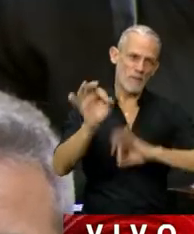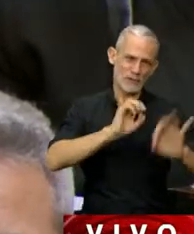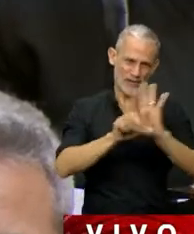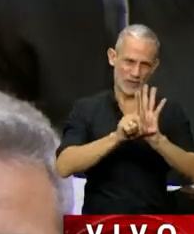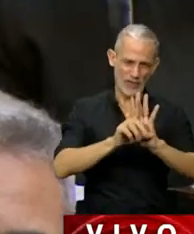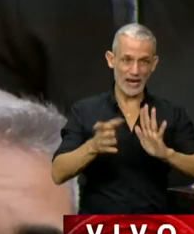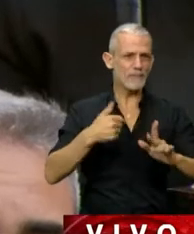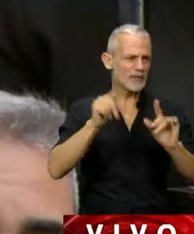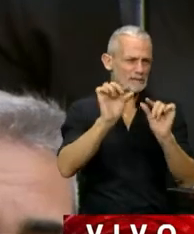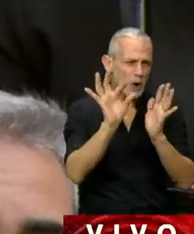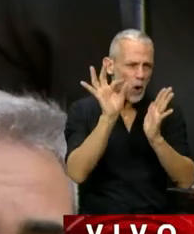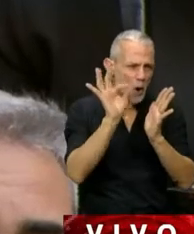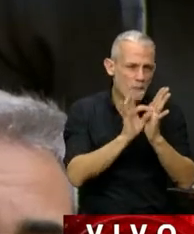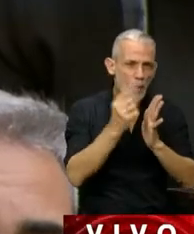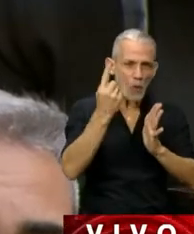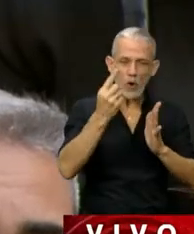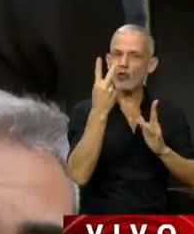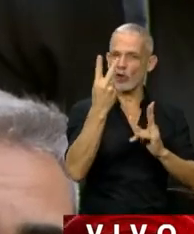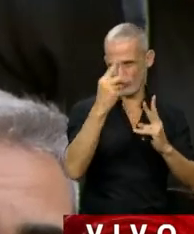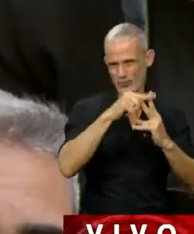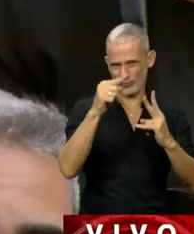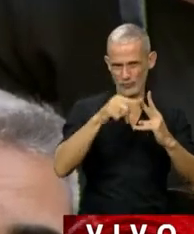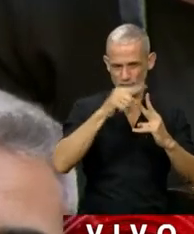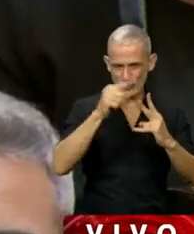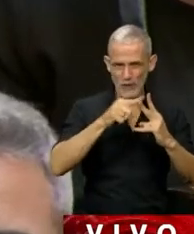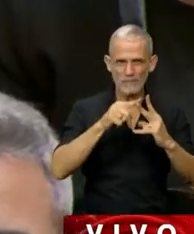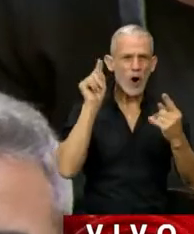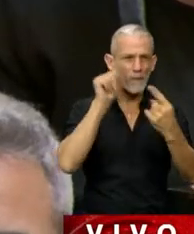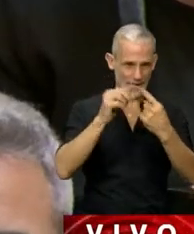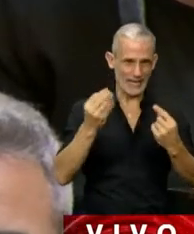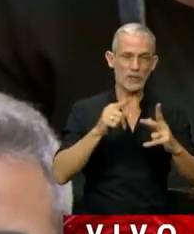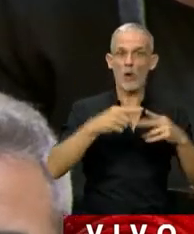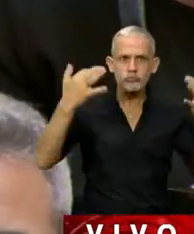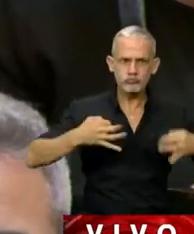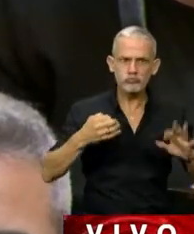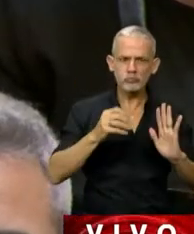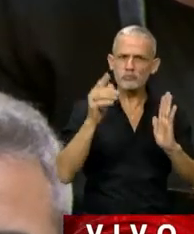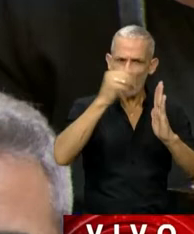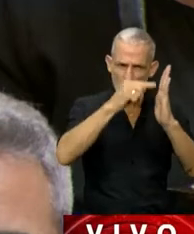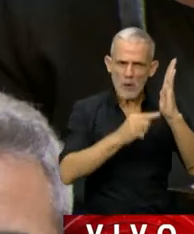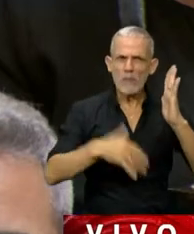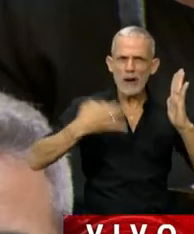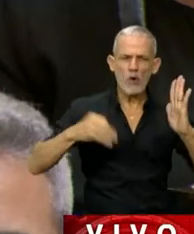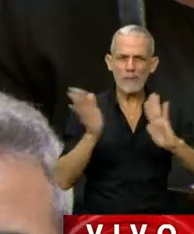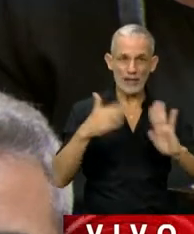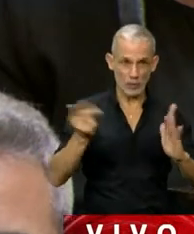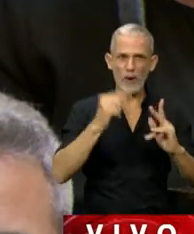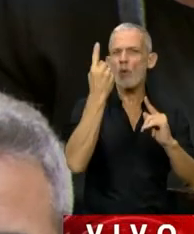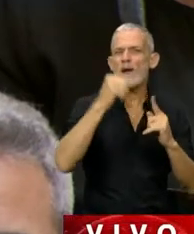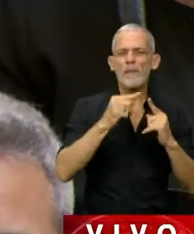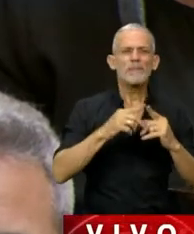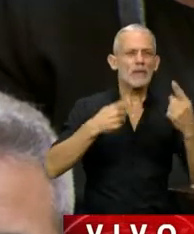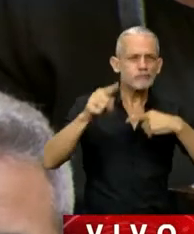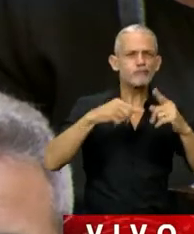proyecto, y yo me quiero detener puntualmente en dos de sus metas, si bien las cumple a todas. Una es gestionar y